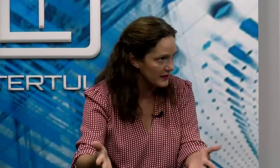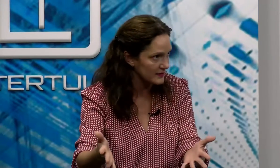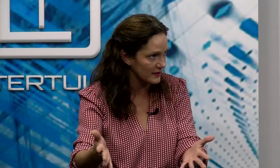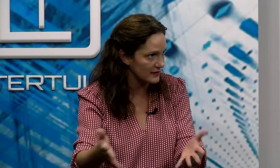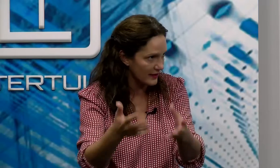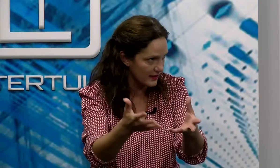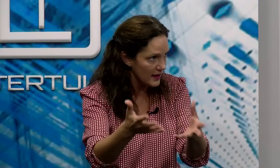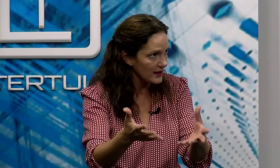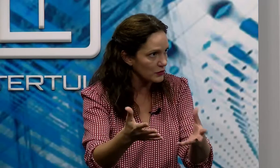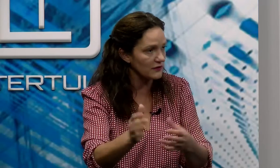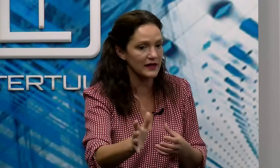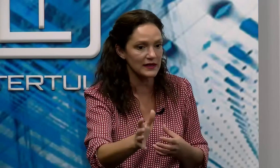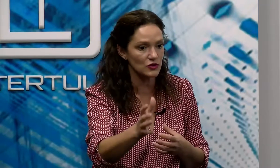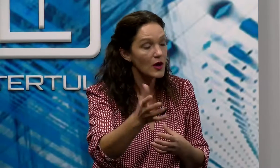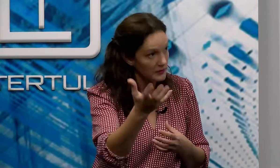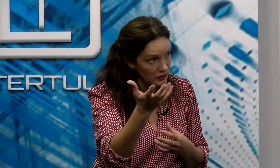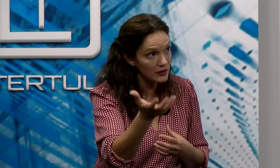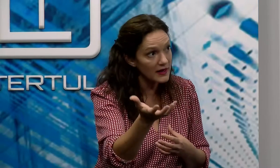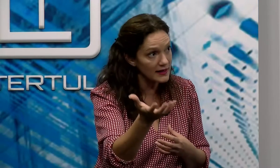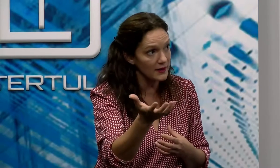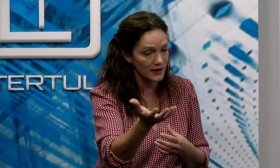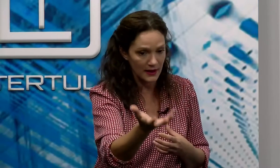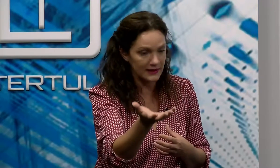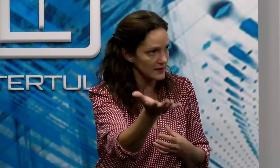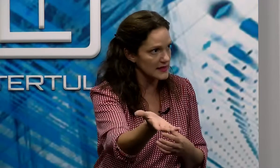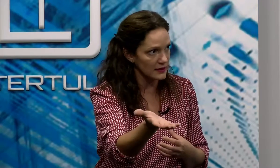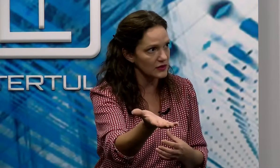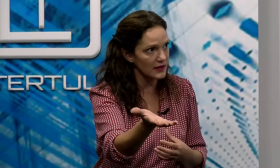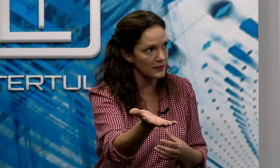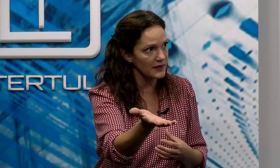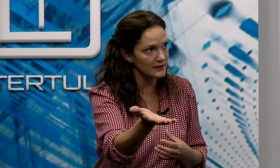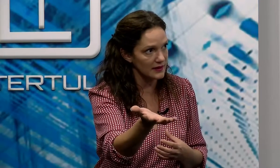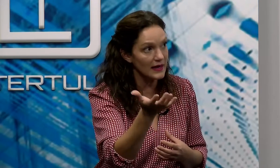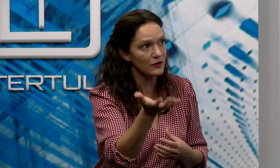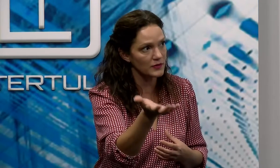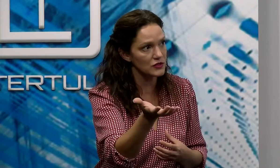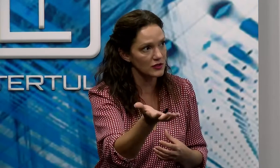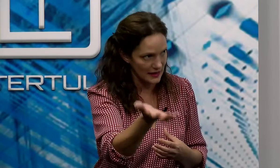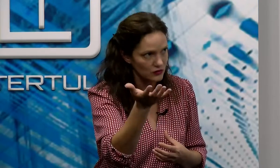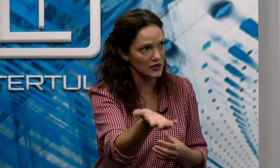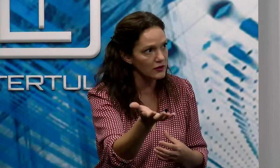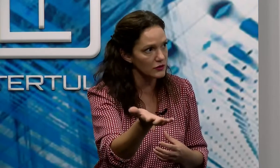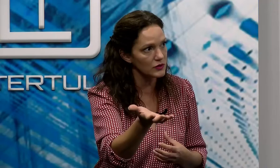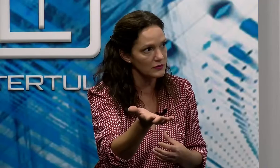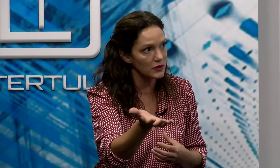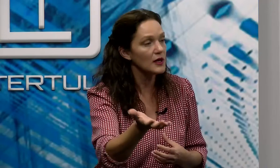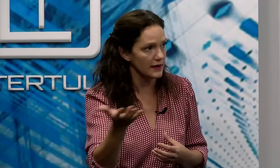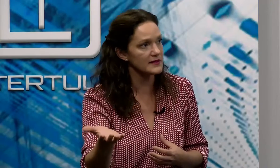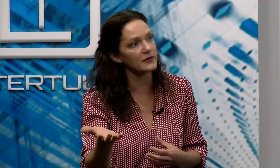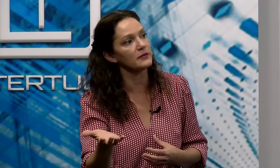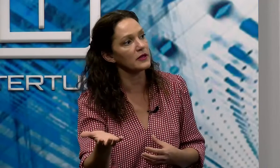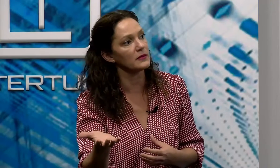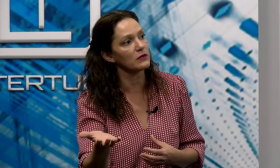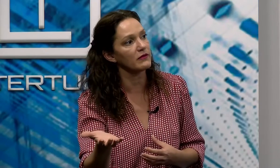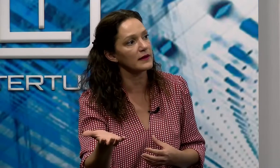no hay un expediente detrás de que justifique eso. Pero es que lo más grave es que te dicen que no tienen expediente y en la comisión, el consejero de turismo, le